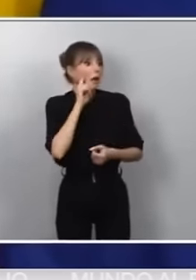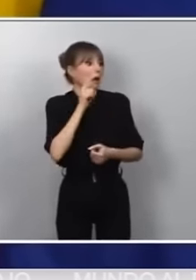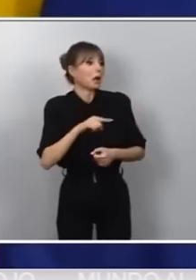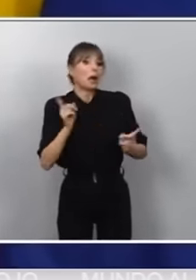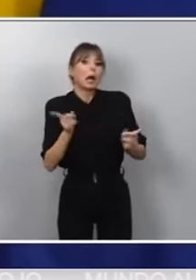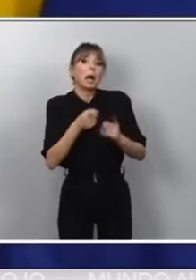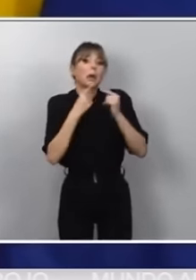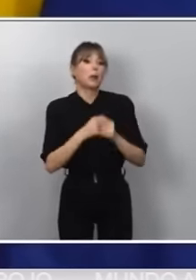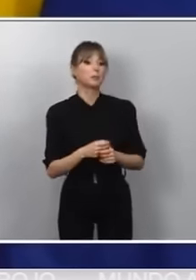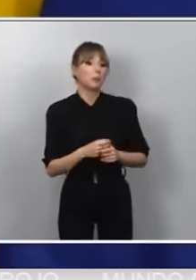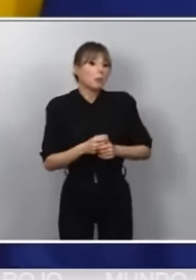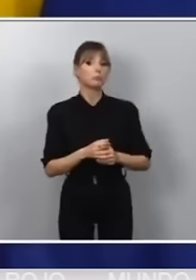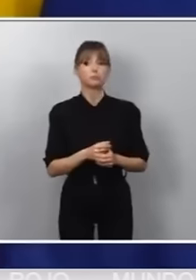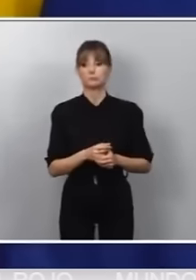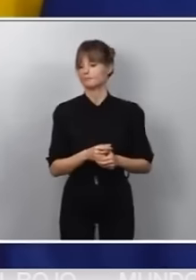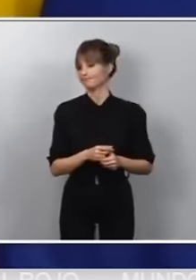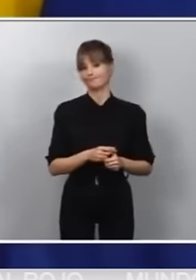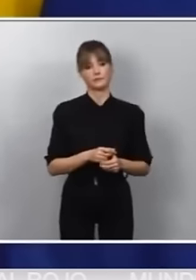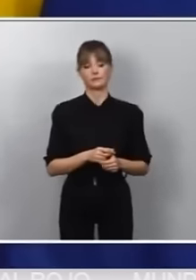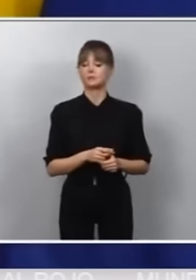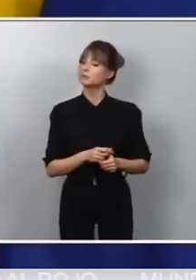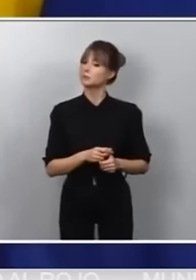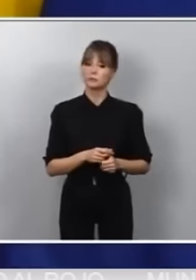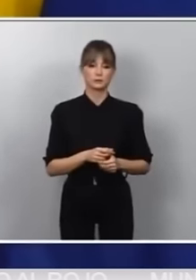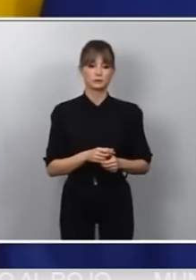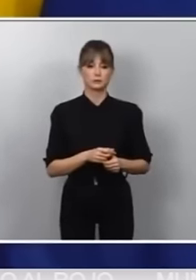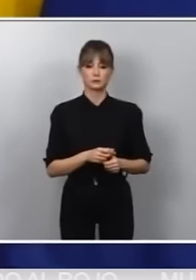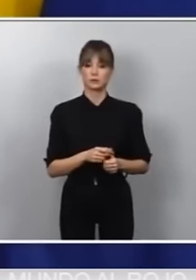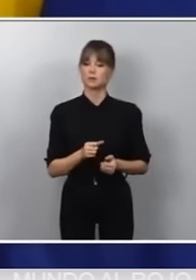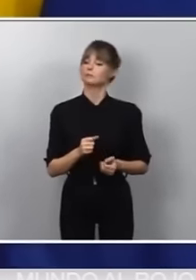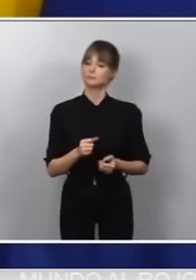nada. Y este tipo de cuestiones, sinceramente, no puede salir gratis.